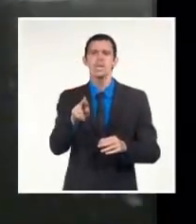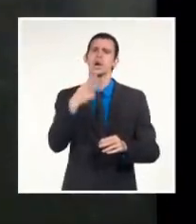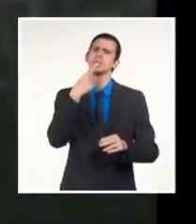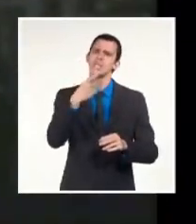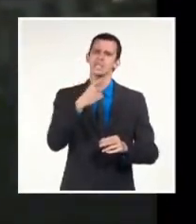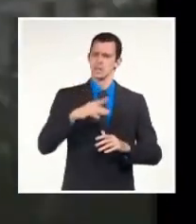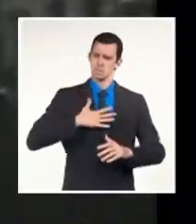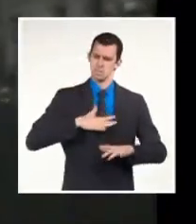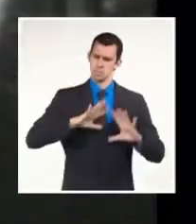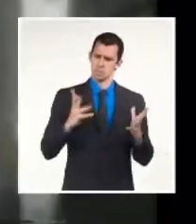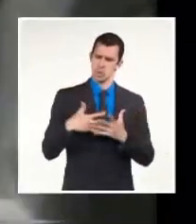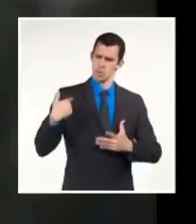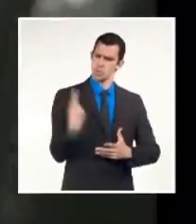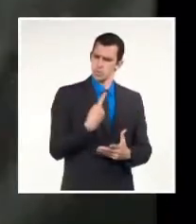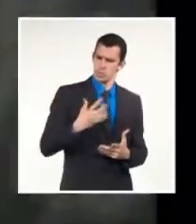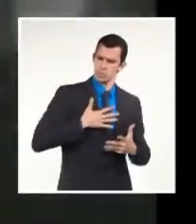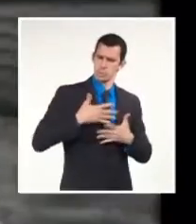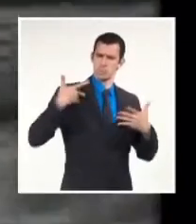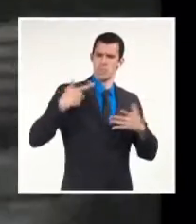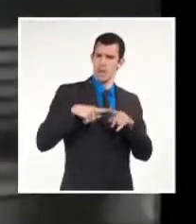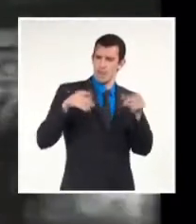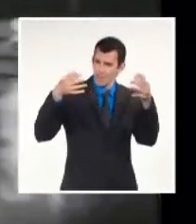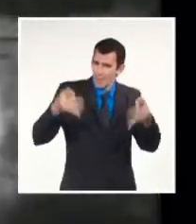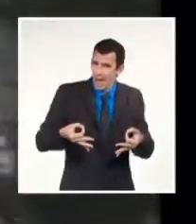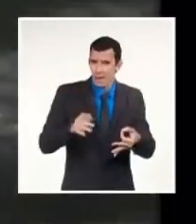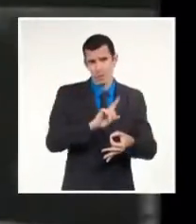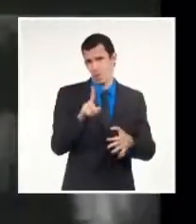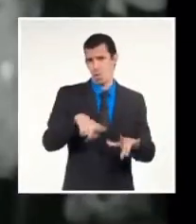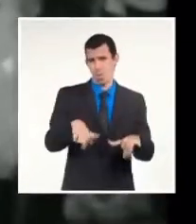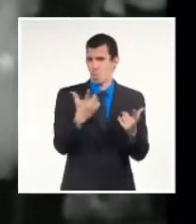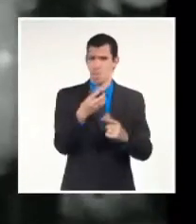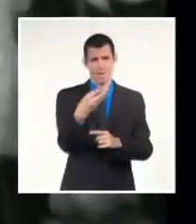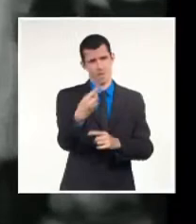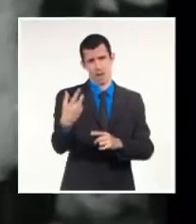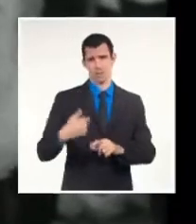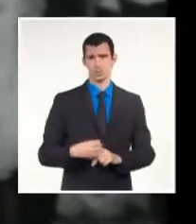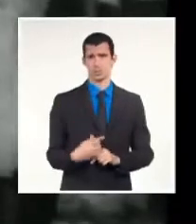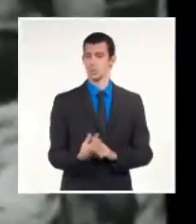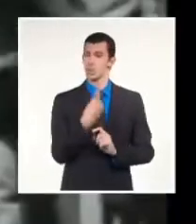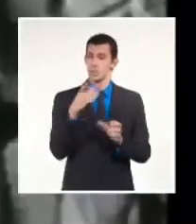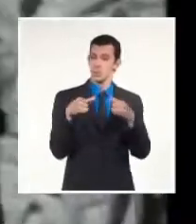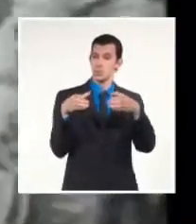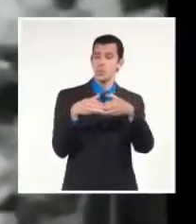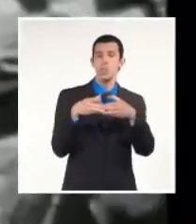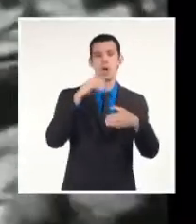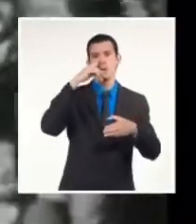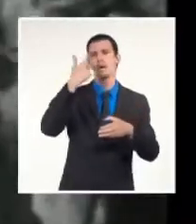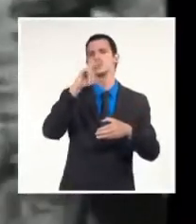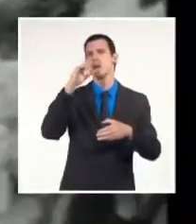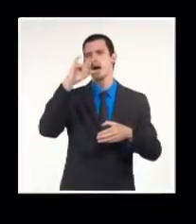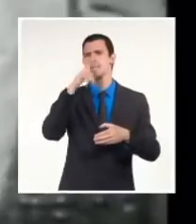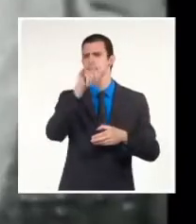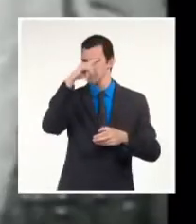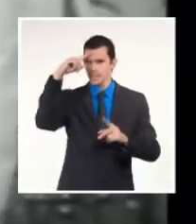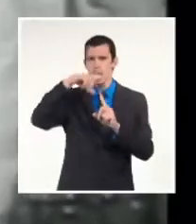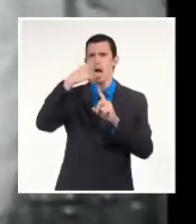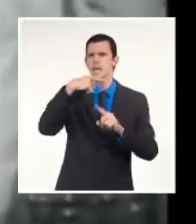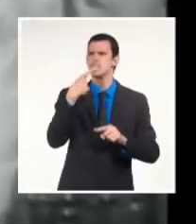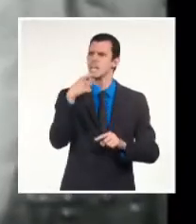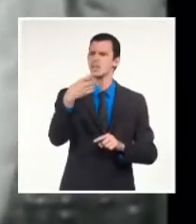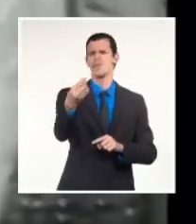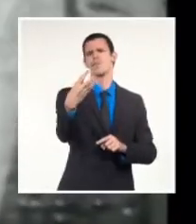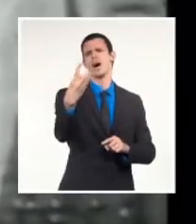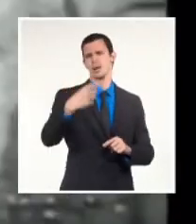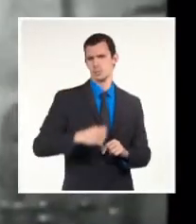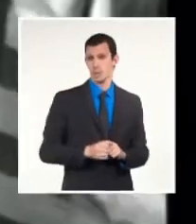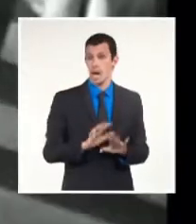nacionalistas, además del Partido Independentista, decíamos que eso era un fraude. Dentro de esa situación,